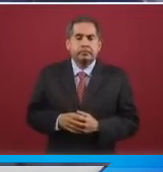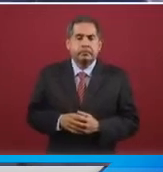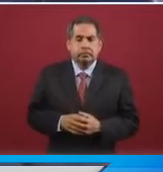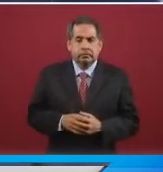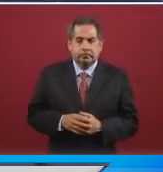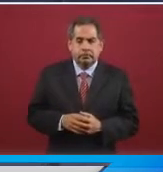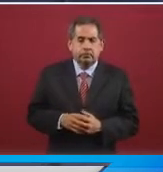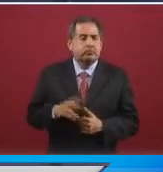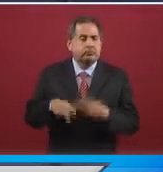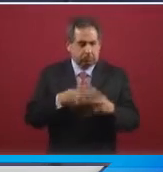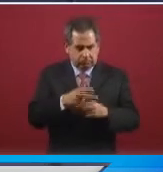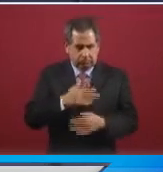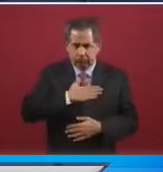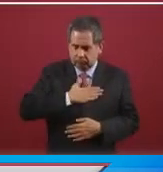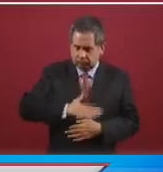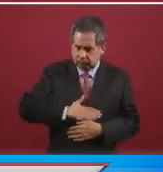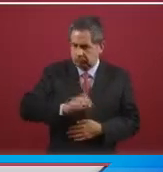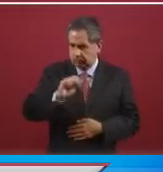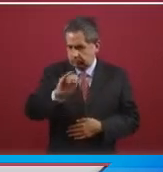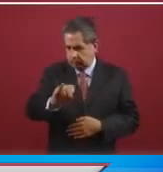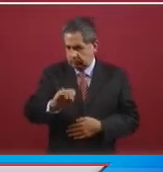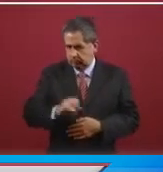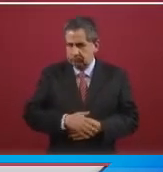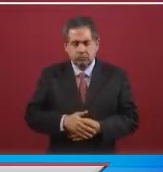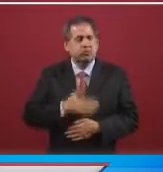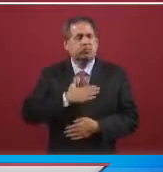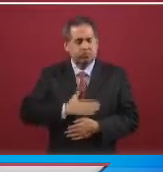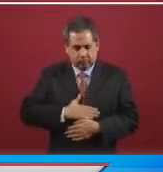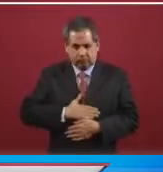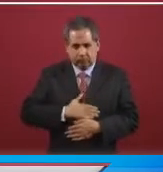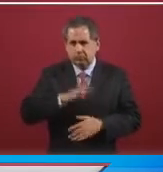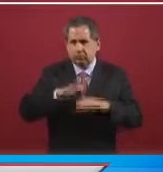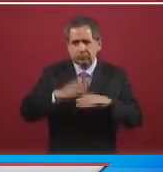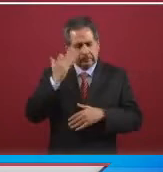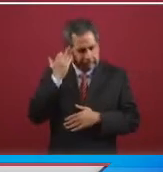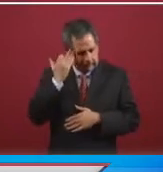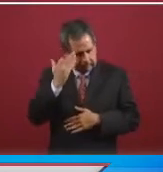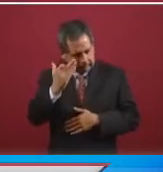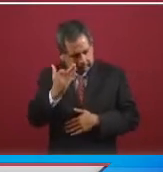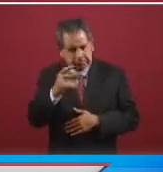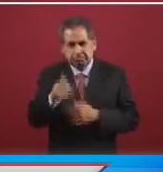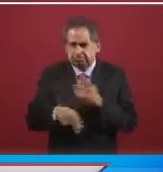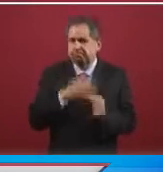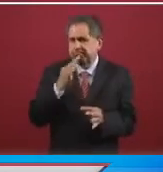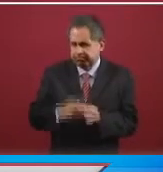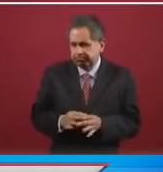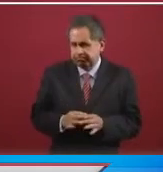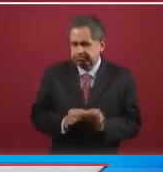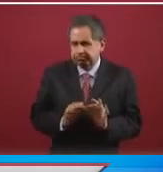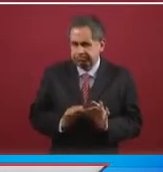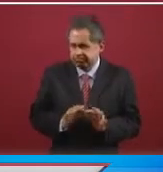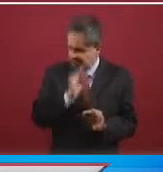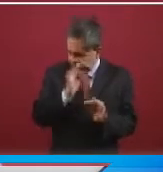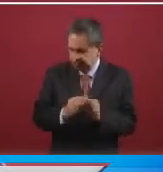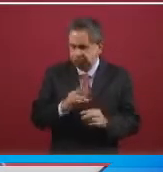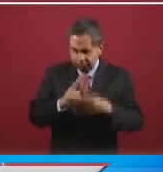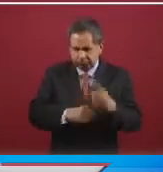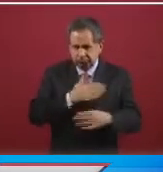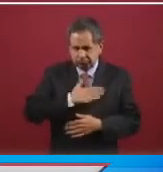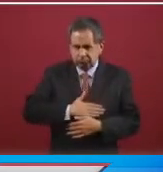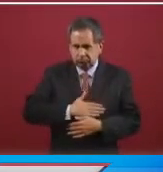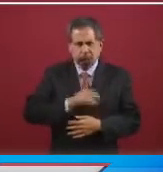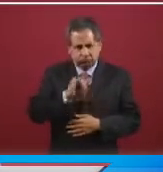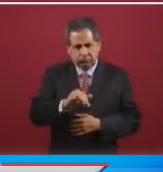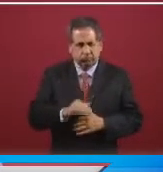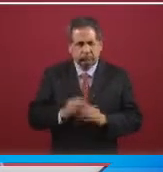comarca. Ya se fijaron precios de garantía para el frijol, leche, arroz y trigo. Se resolverá el problema del agua en la comarca lagunera por